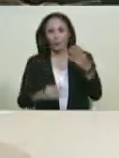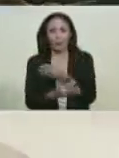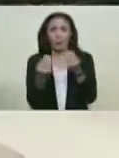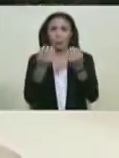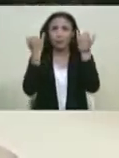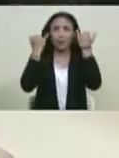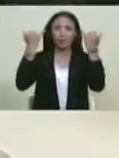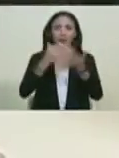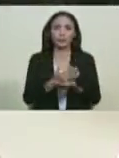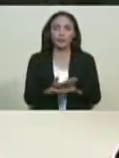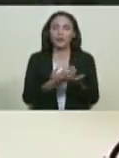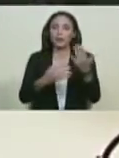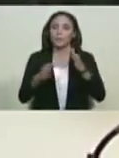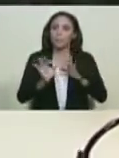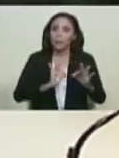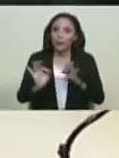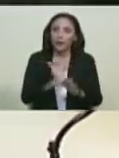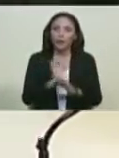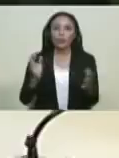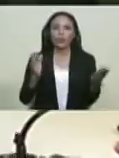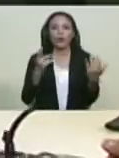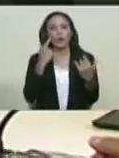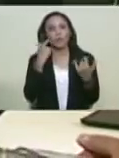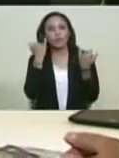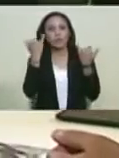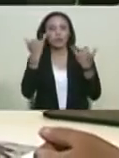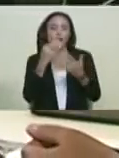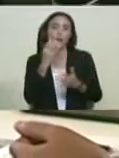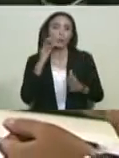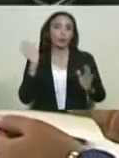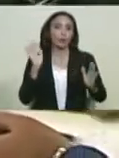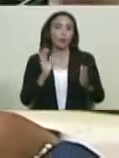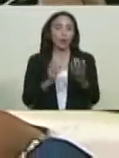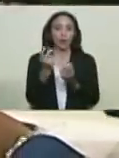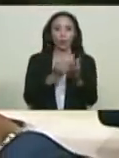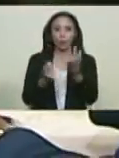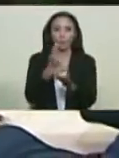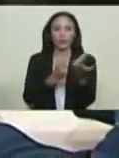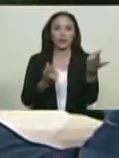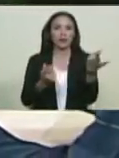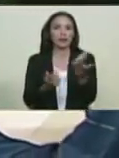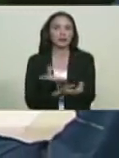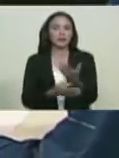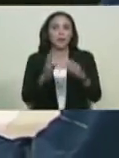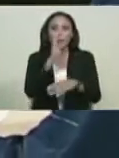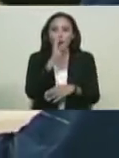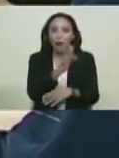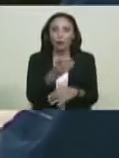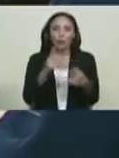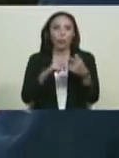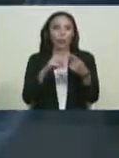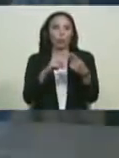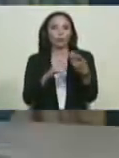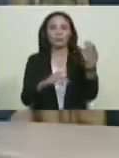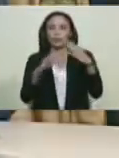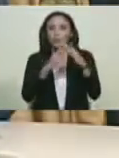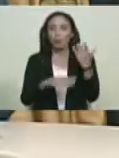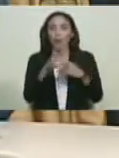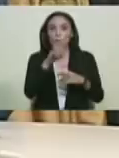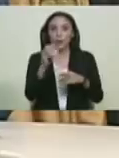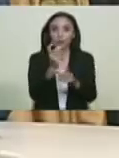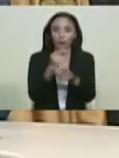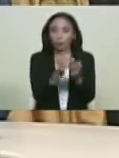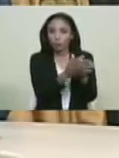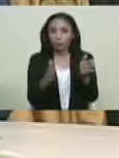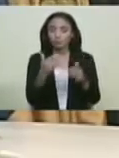la preparación desde el punto de vista económico financiero de lo que va a ser el 20 de